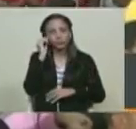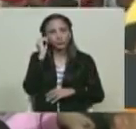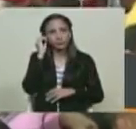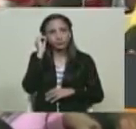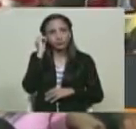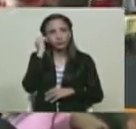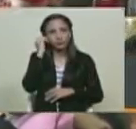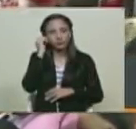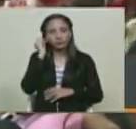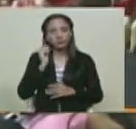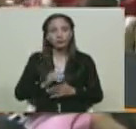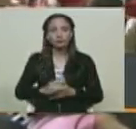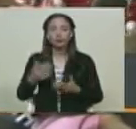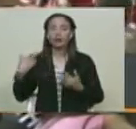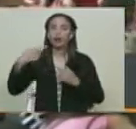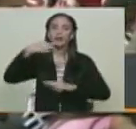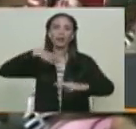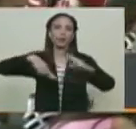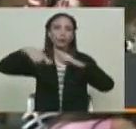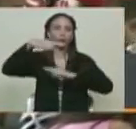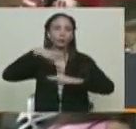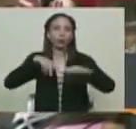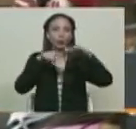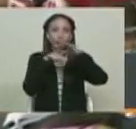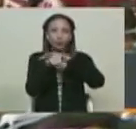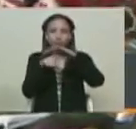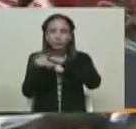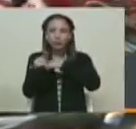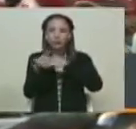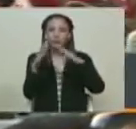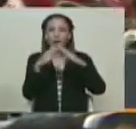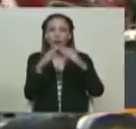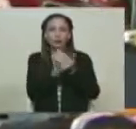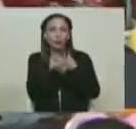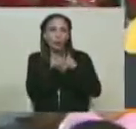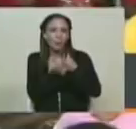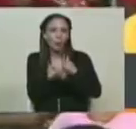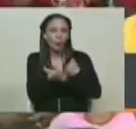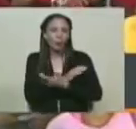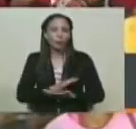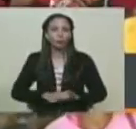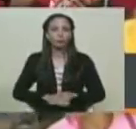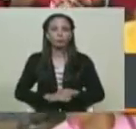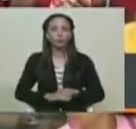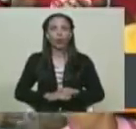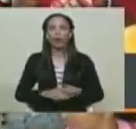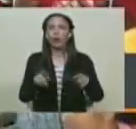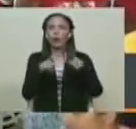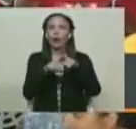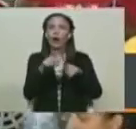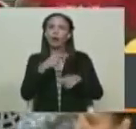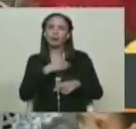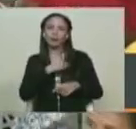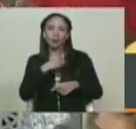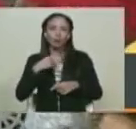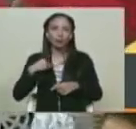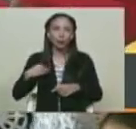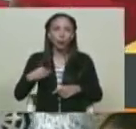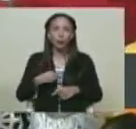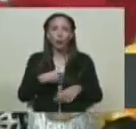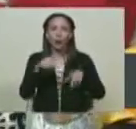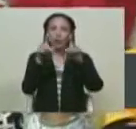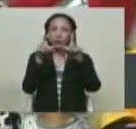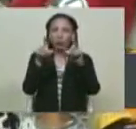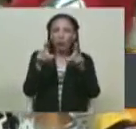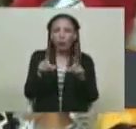La revolución llega directo. Con el amor, con el estetoscopio, con el diagnóstico, con el amor